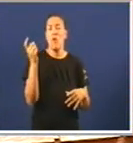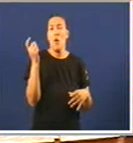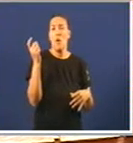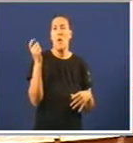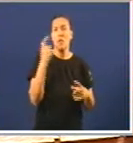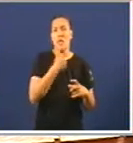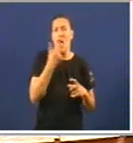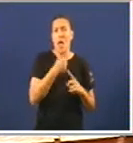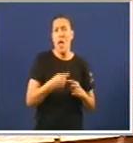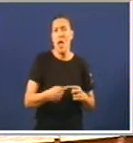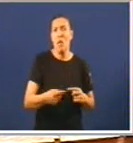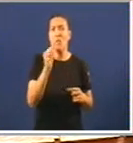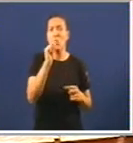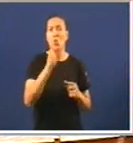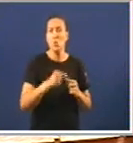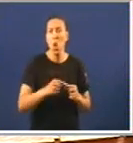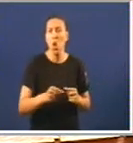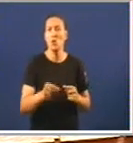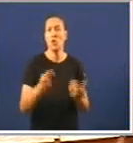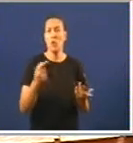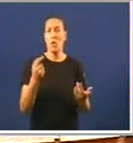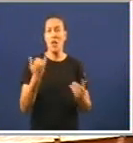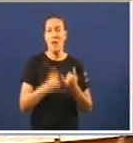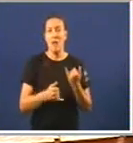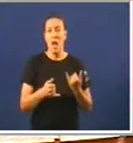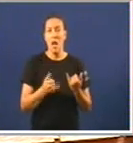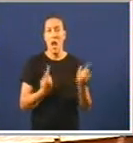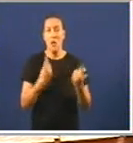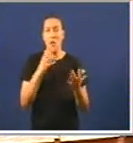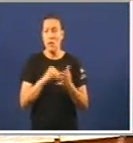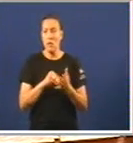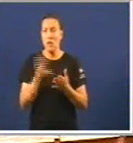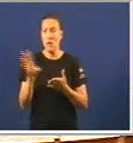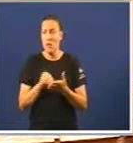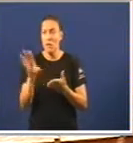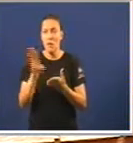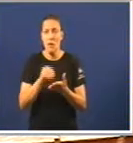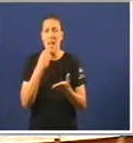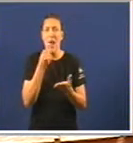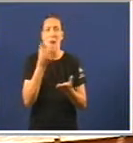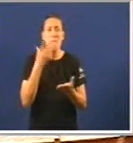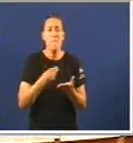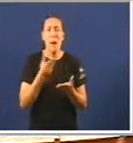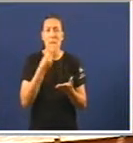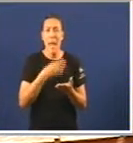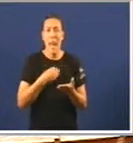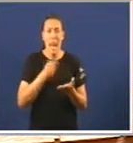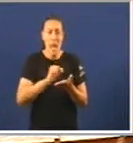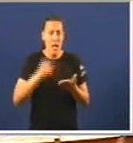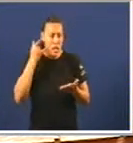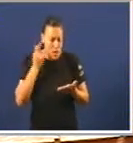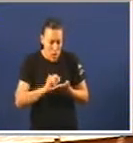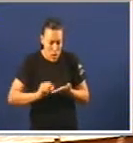bastante tempo, durante varios minutos, acumulando accións que se estaban recollendo co lápiz e papel referido ás chamadas, é